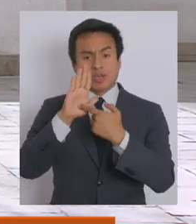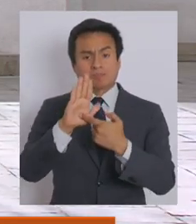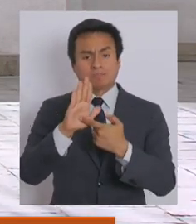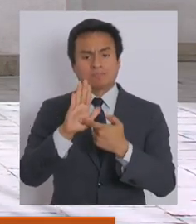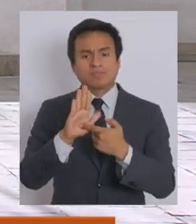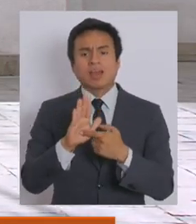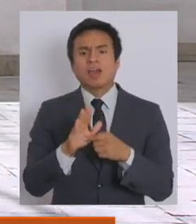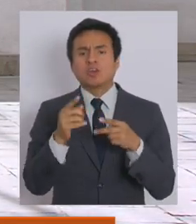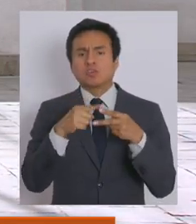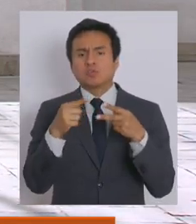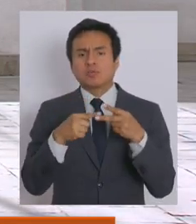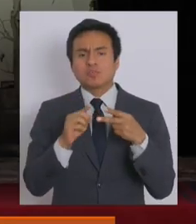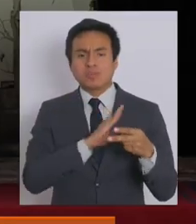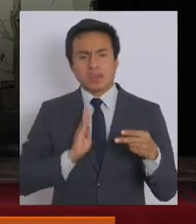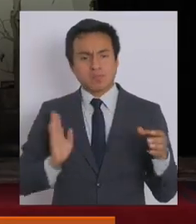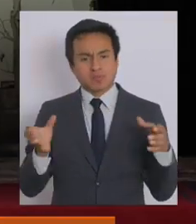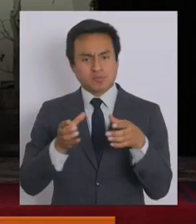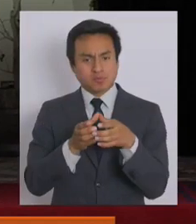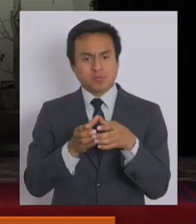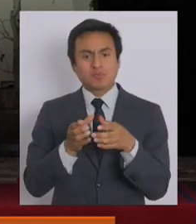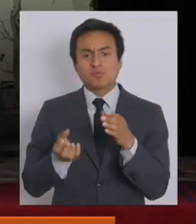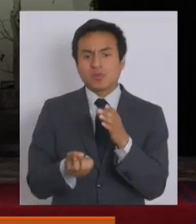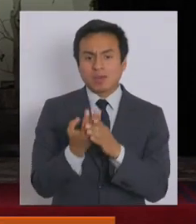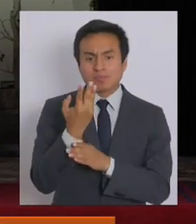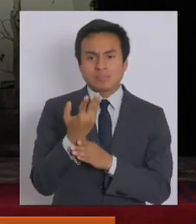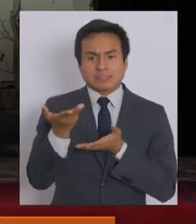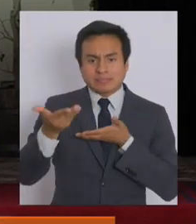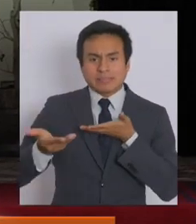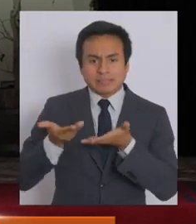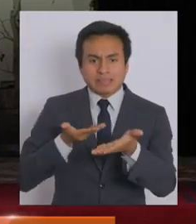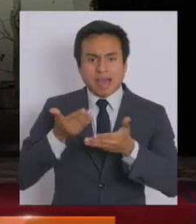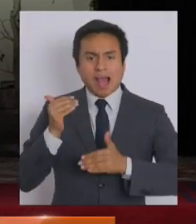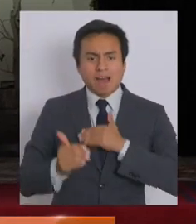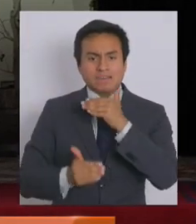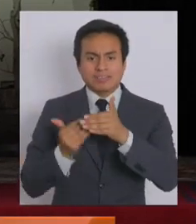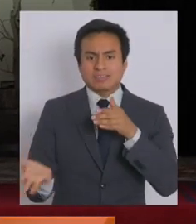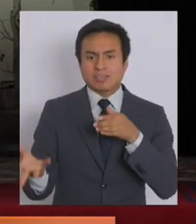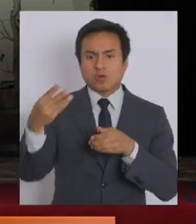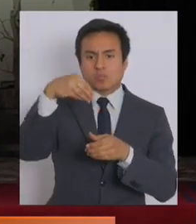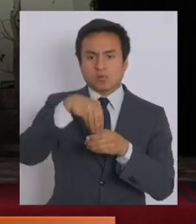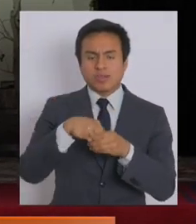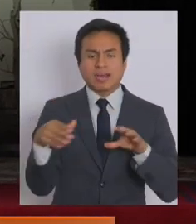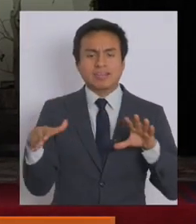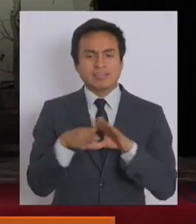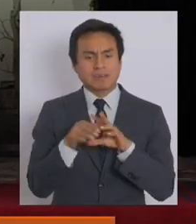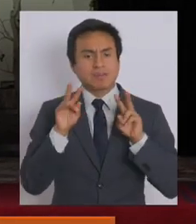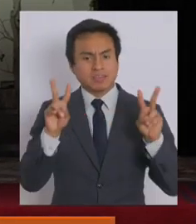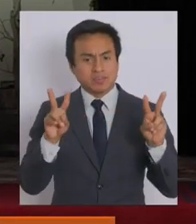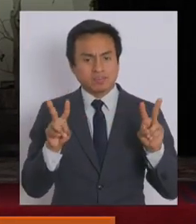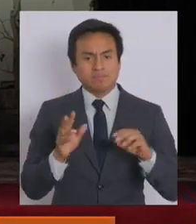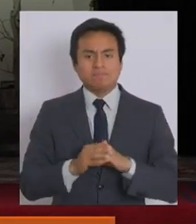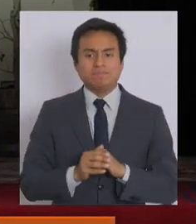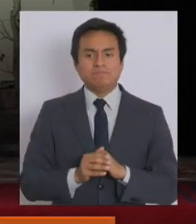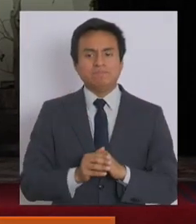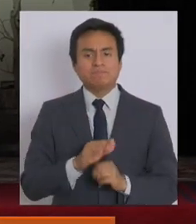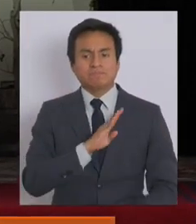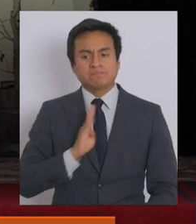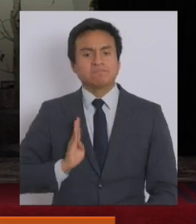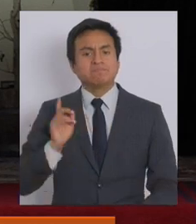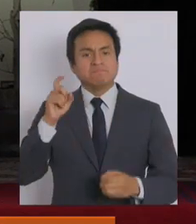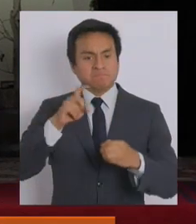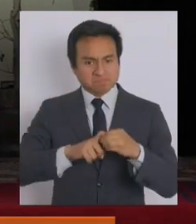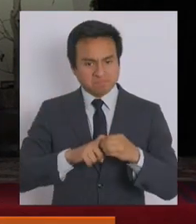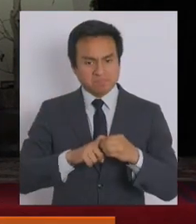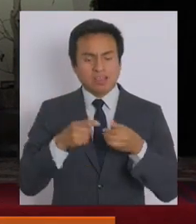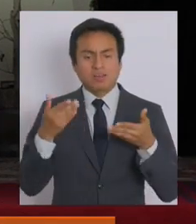que hay dos nuevos miembros con los cuales hemos hecho grandes avances para que se incorporen a la Alianza del Pacífico como miembros asociados.